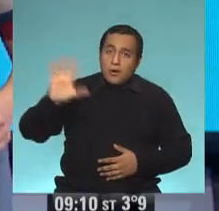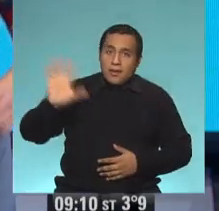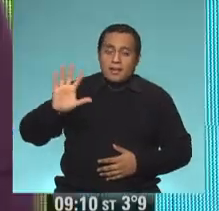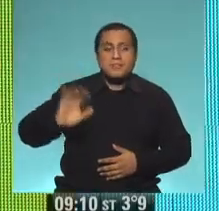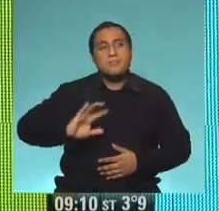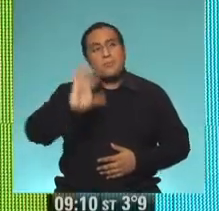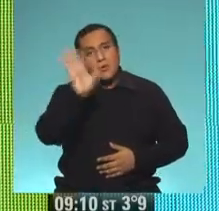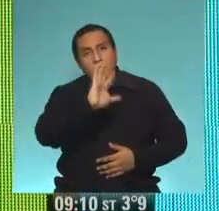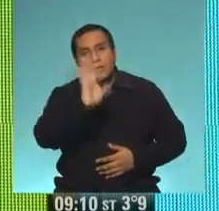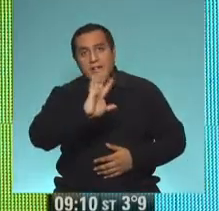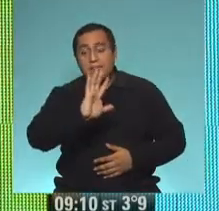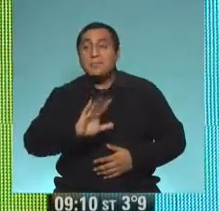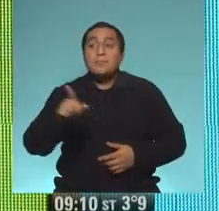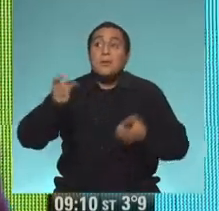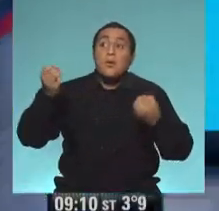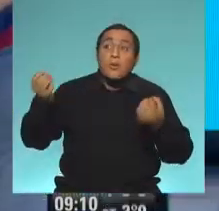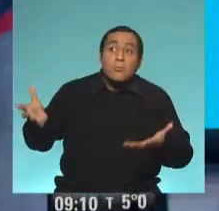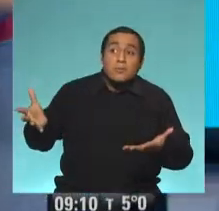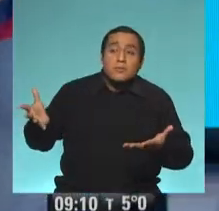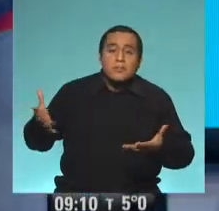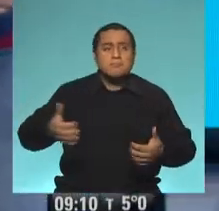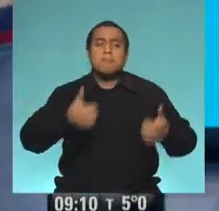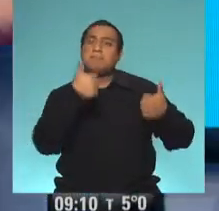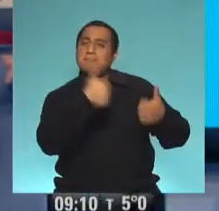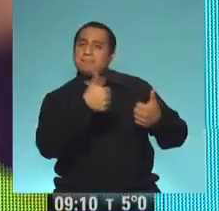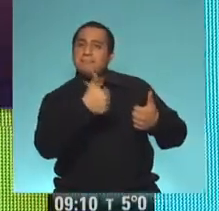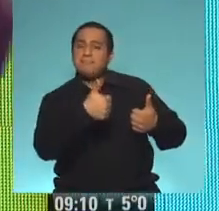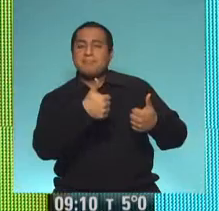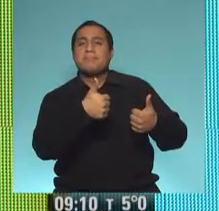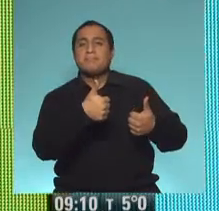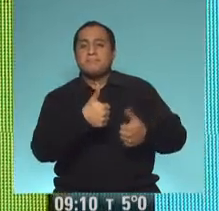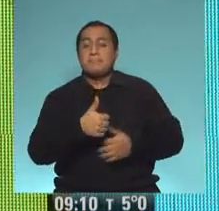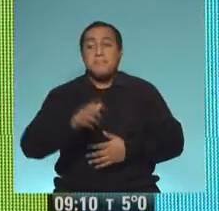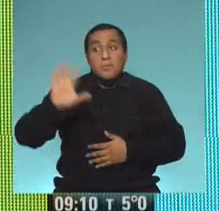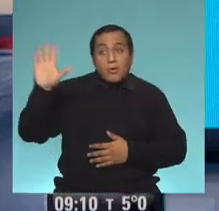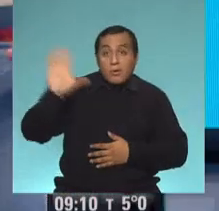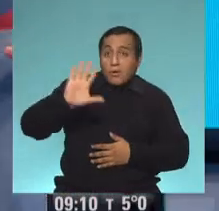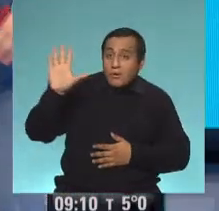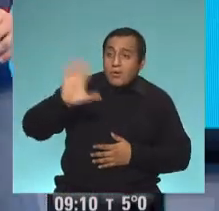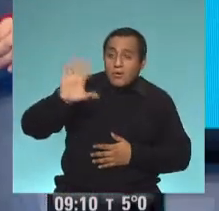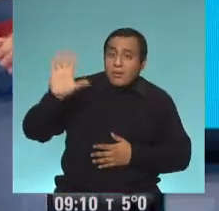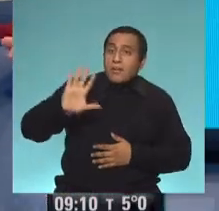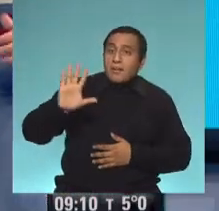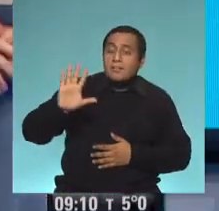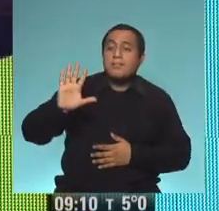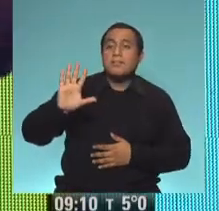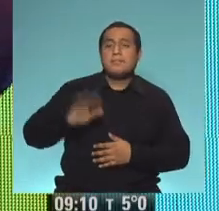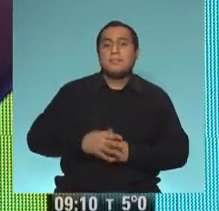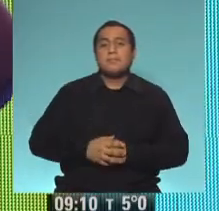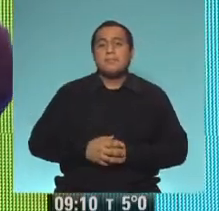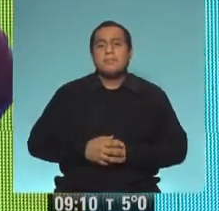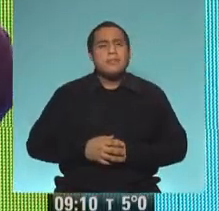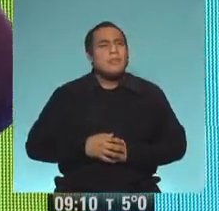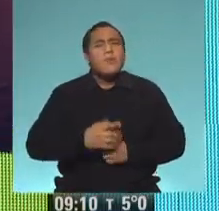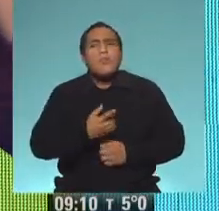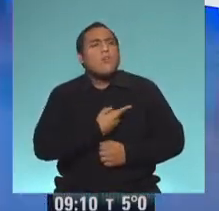Hola. ¿Cómo están? Muy bien. Hola. Hola.